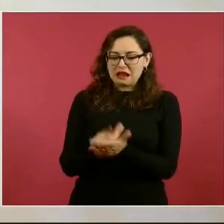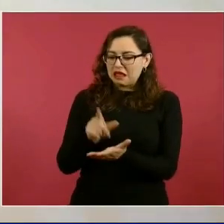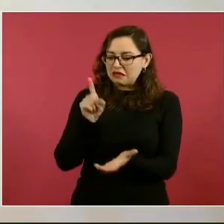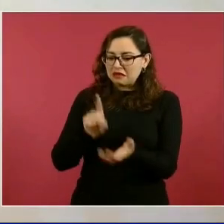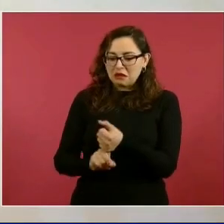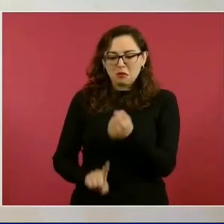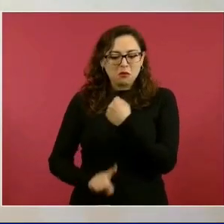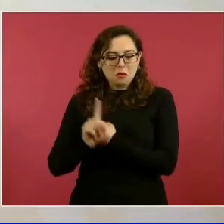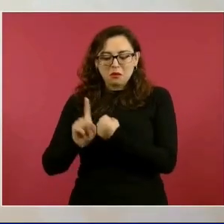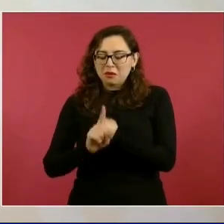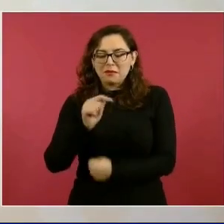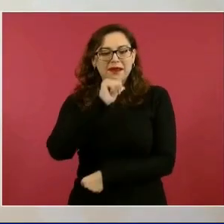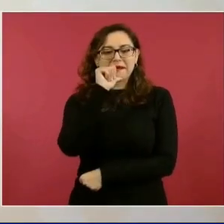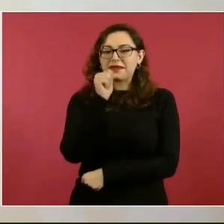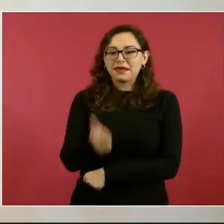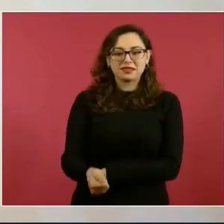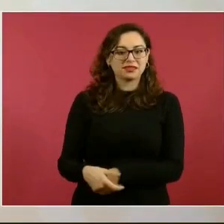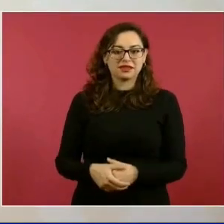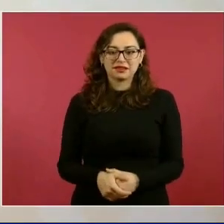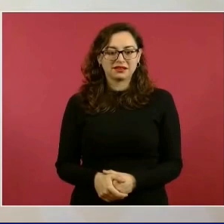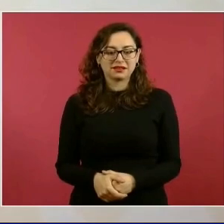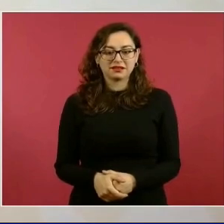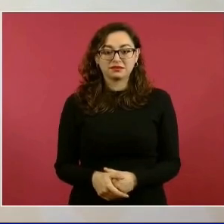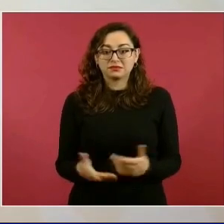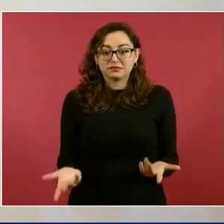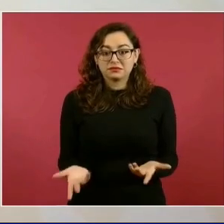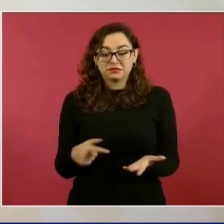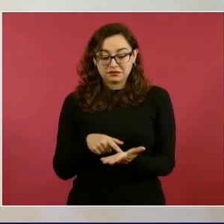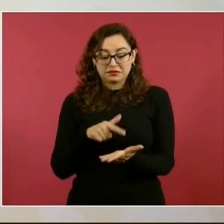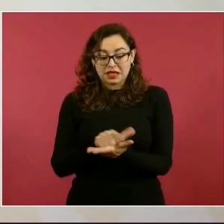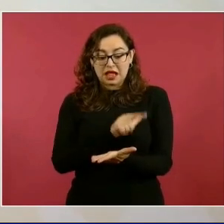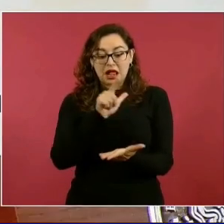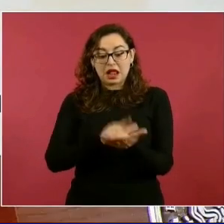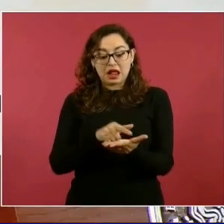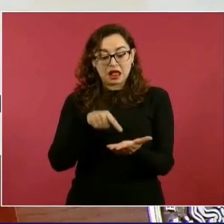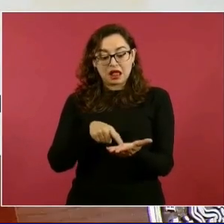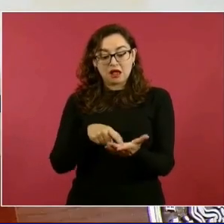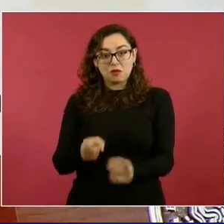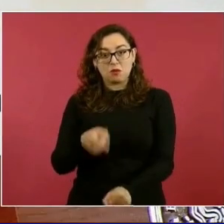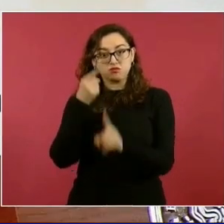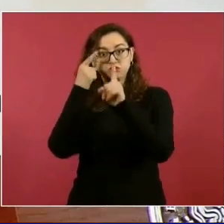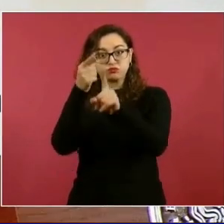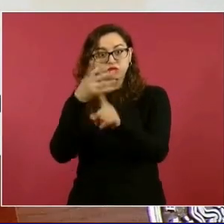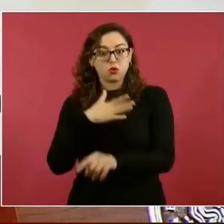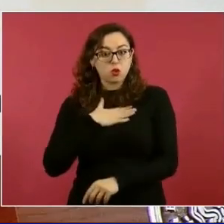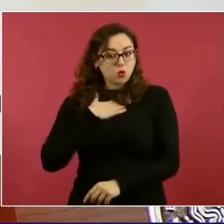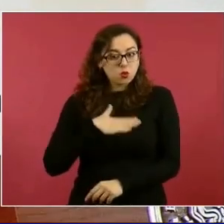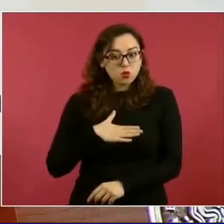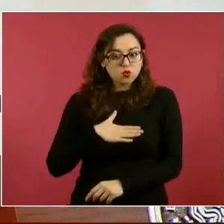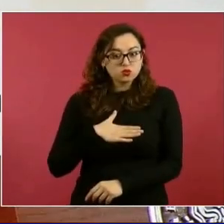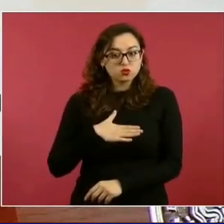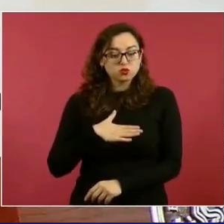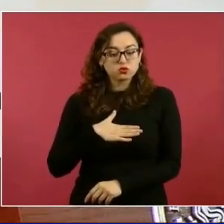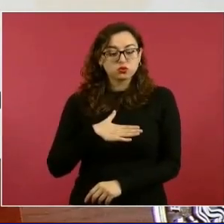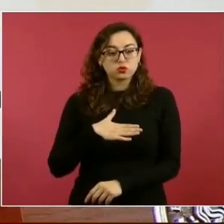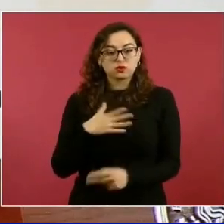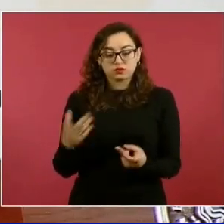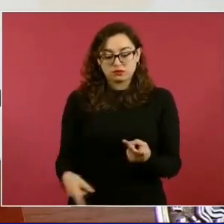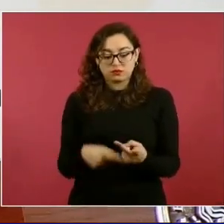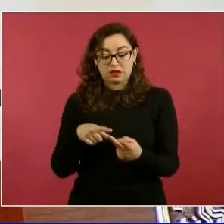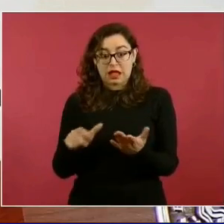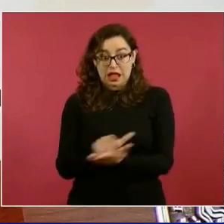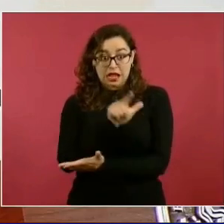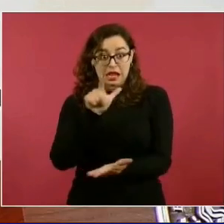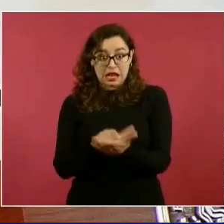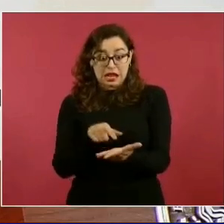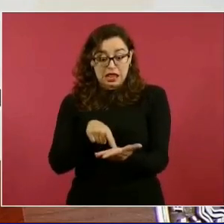que hay que actuar de manera injusta, ninguna ley dice que hay que